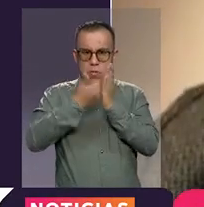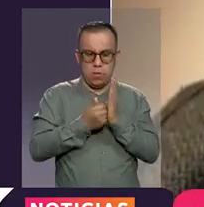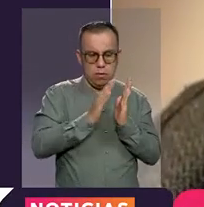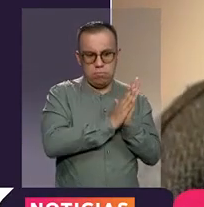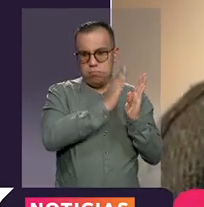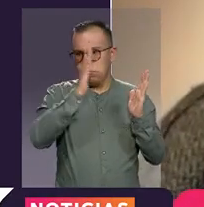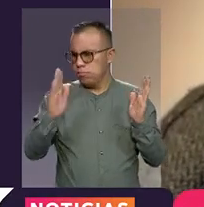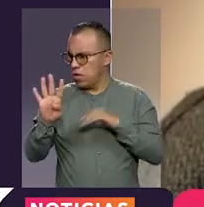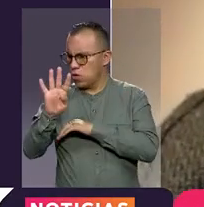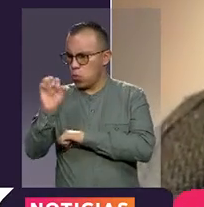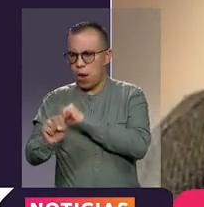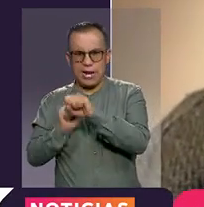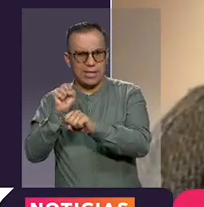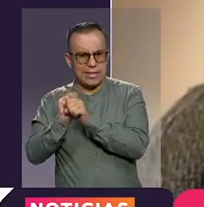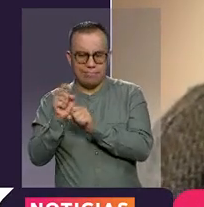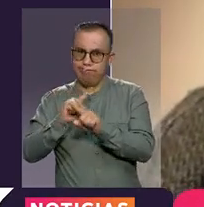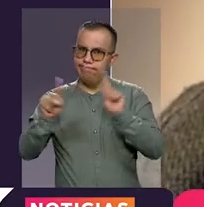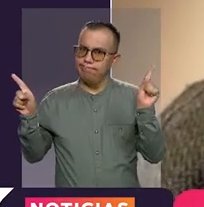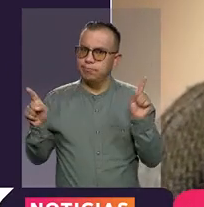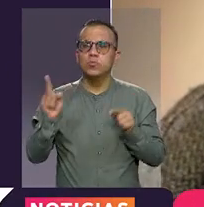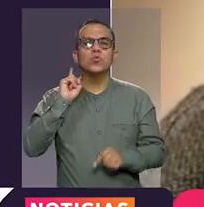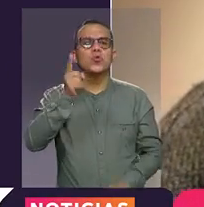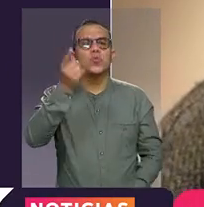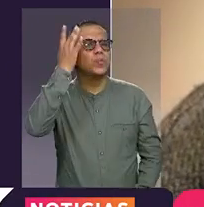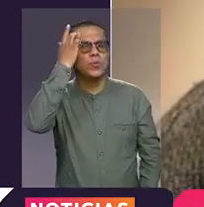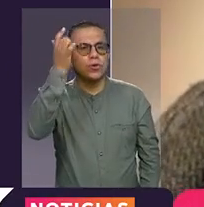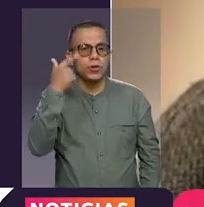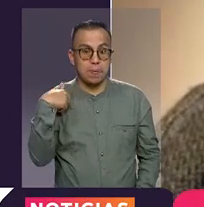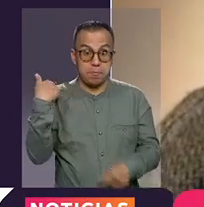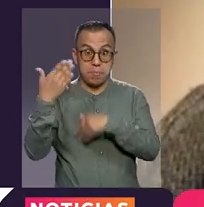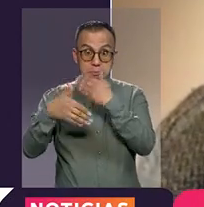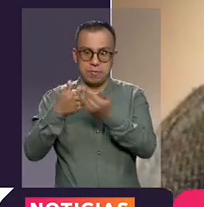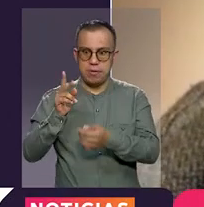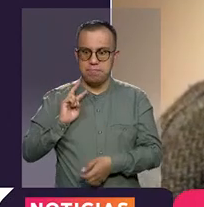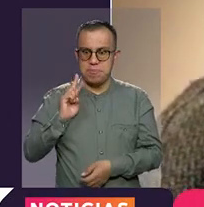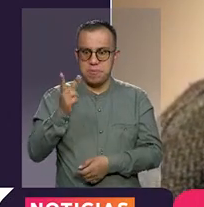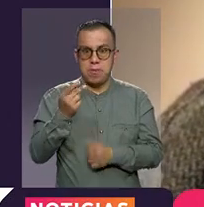edad de 40 años, porque su desarrollo